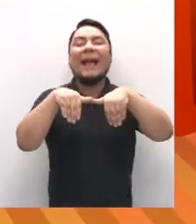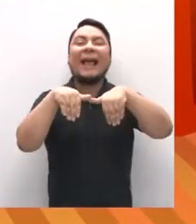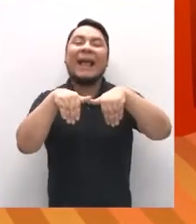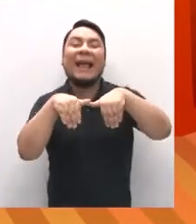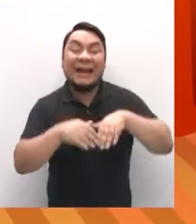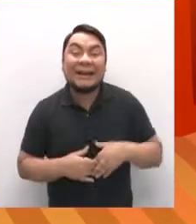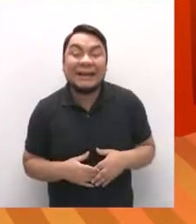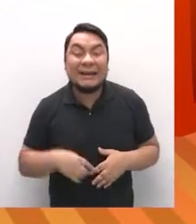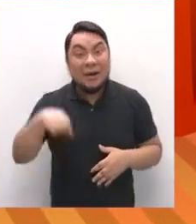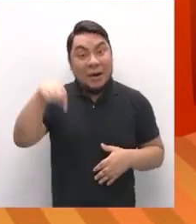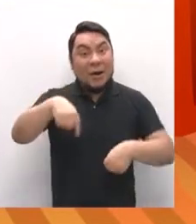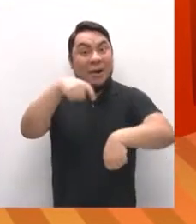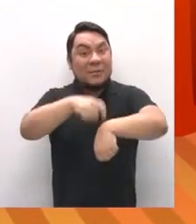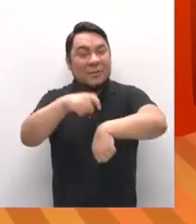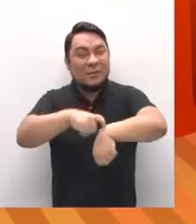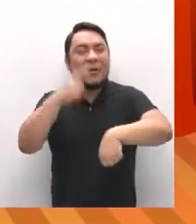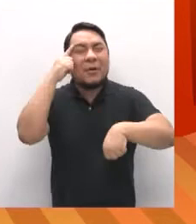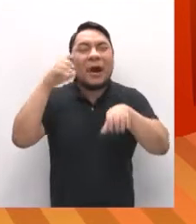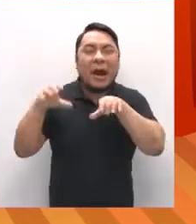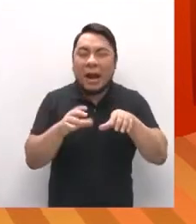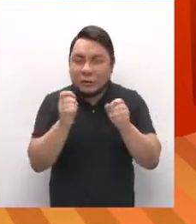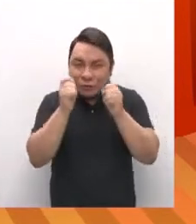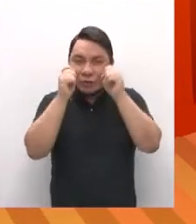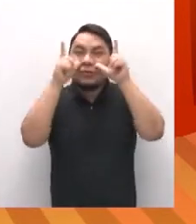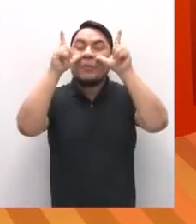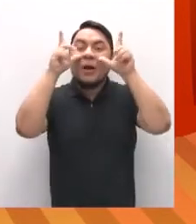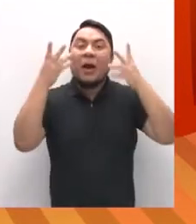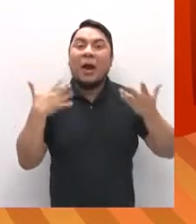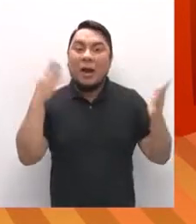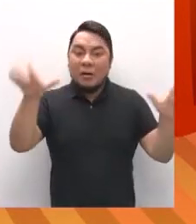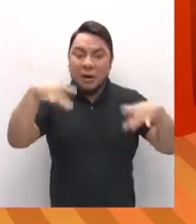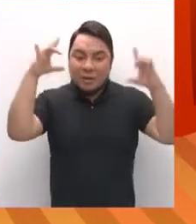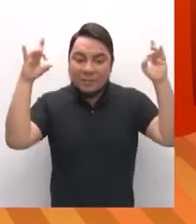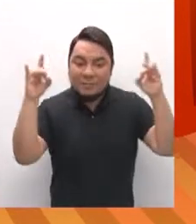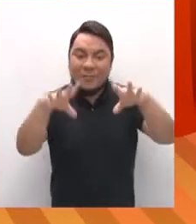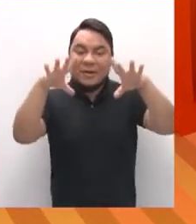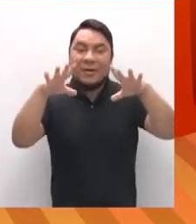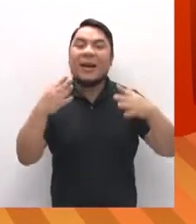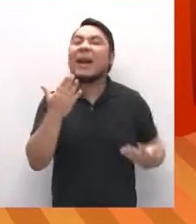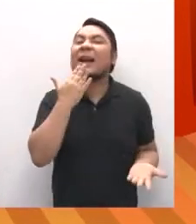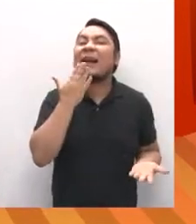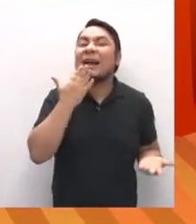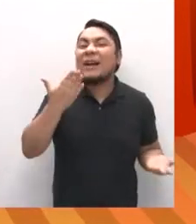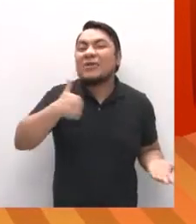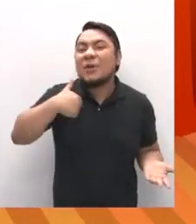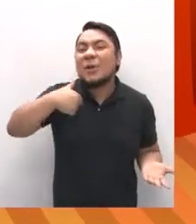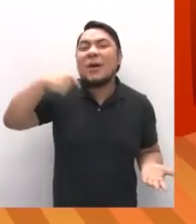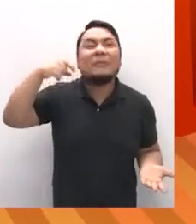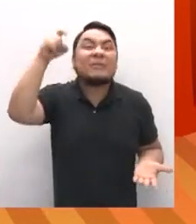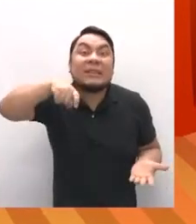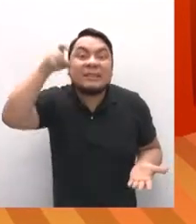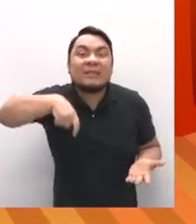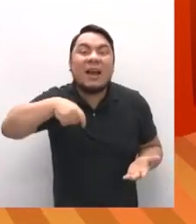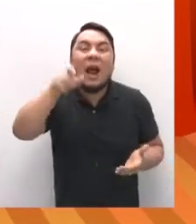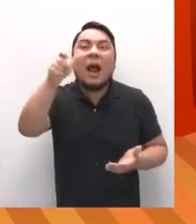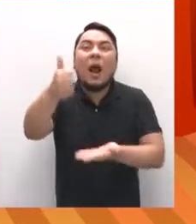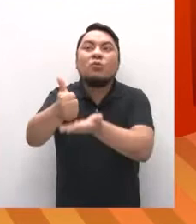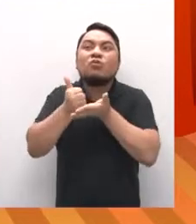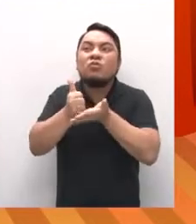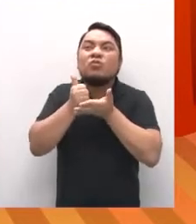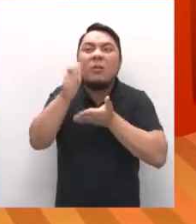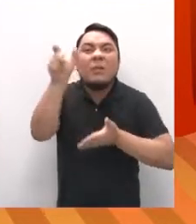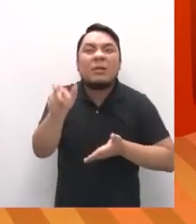En estos momentos haré un sorprendente acto de magia para el que necesitaré la ayuda de alguien.